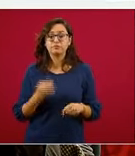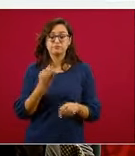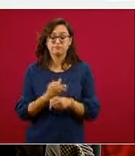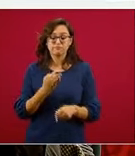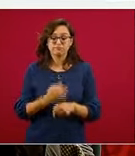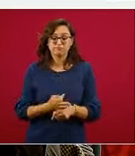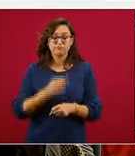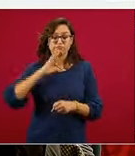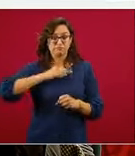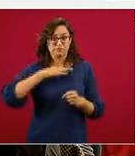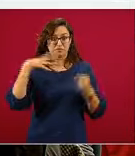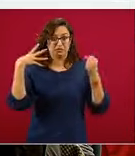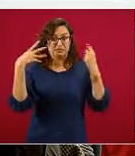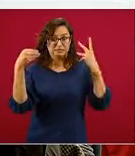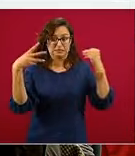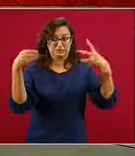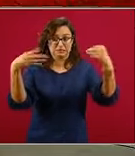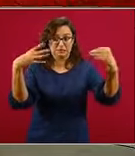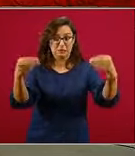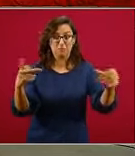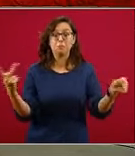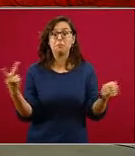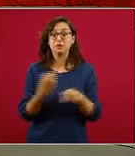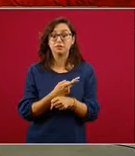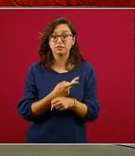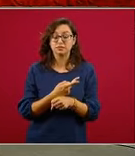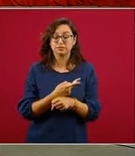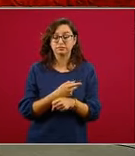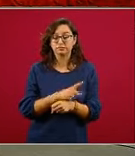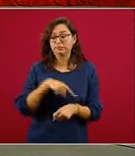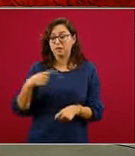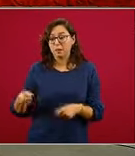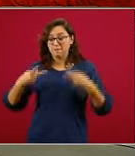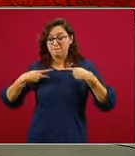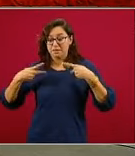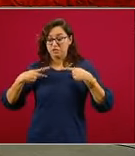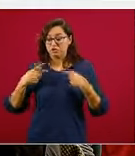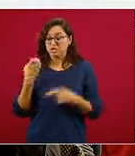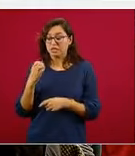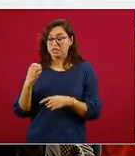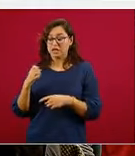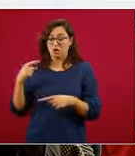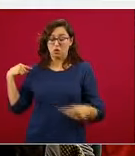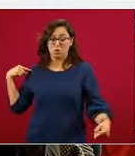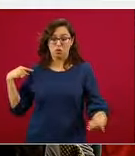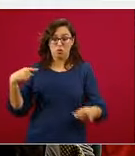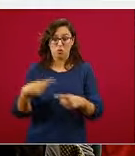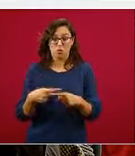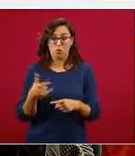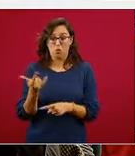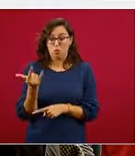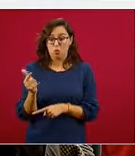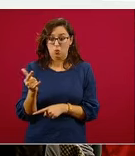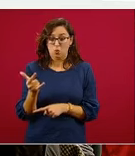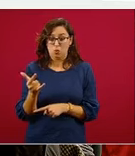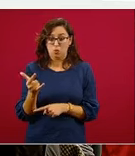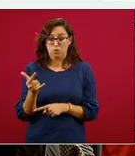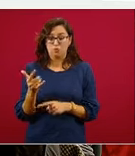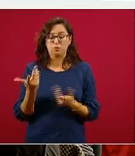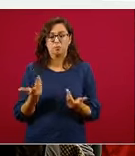ocurrido? Bueno, la demanda de atención por consumo de benzodiazepinas desde enero hasta julio de este año ha